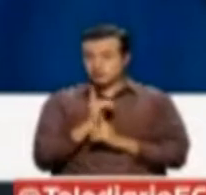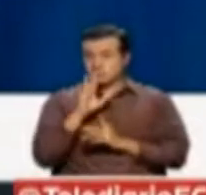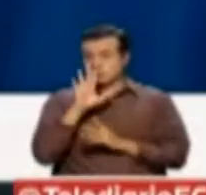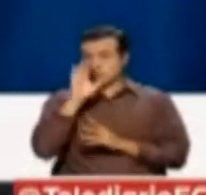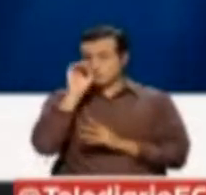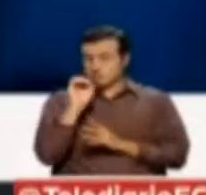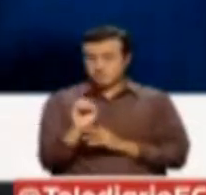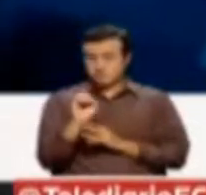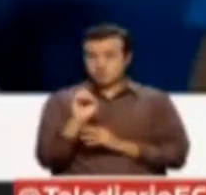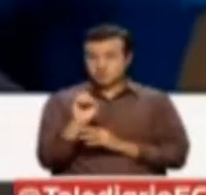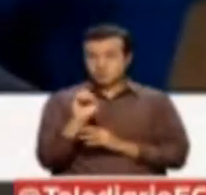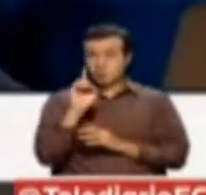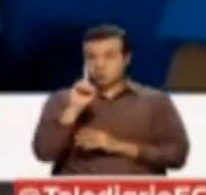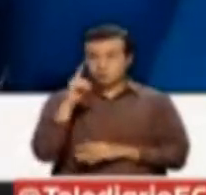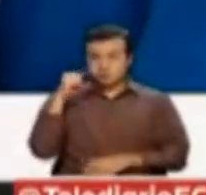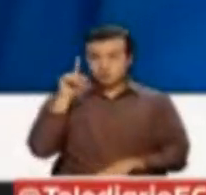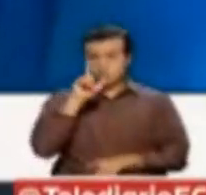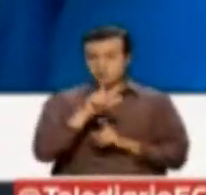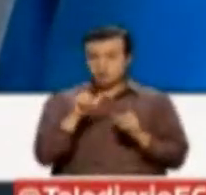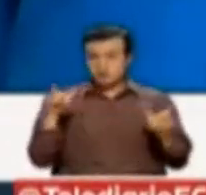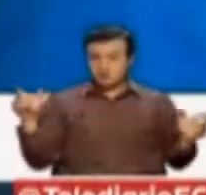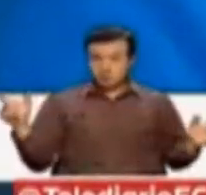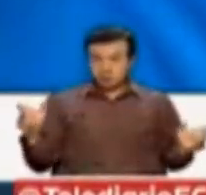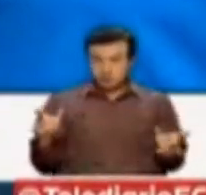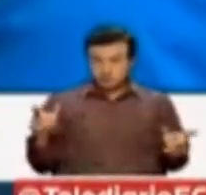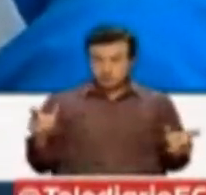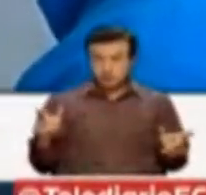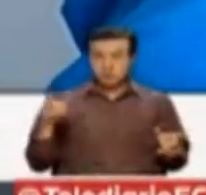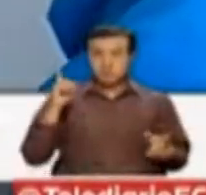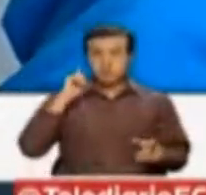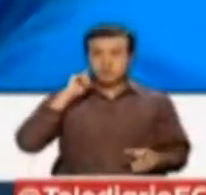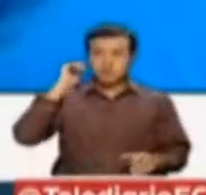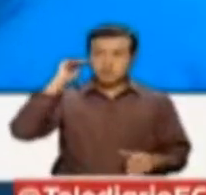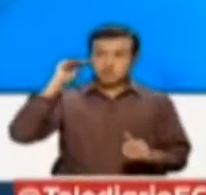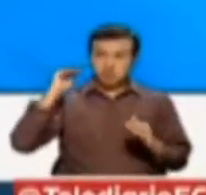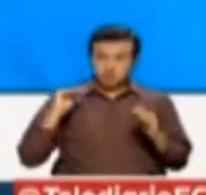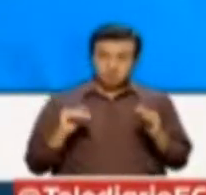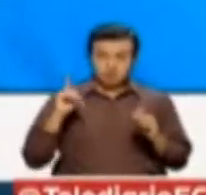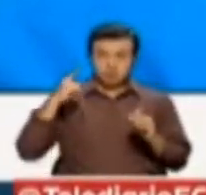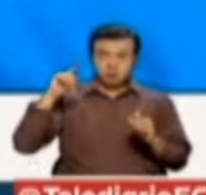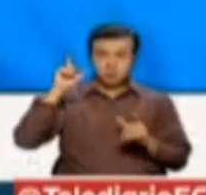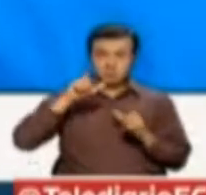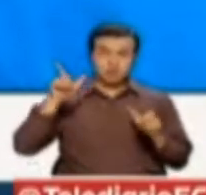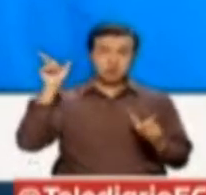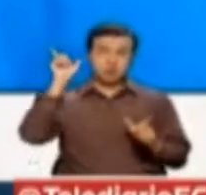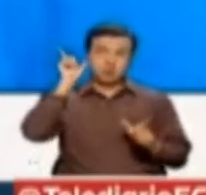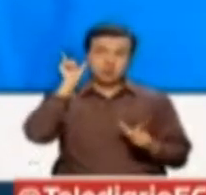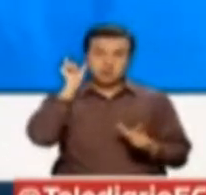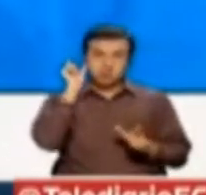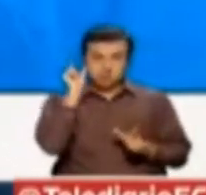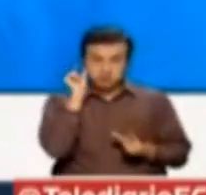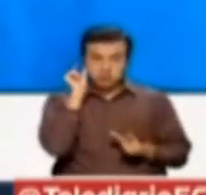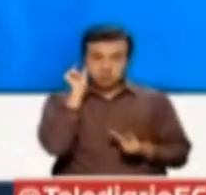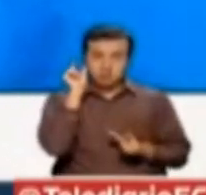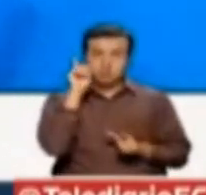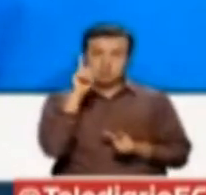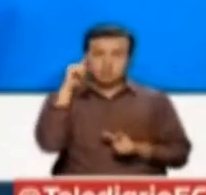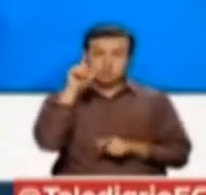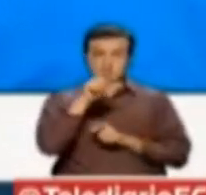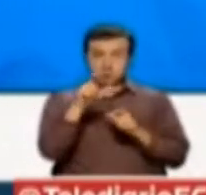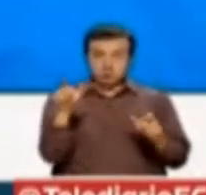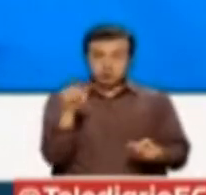ciento equivale a un millón de personas con pérdida auditiva imagínese usted podríamos evitar que un millón de